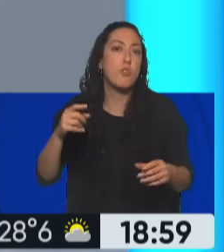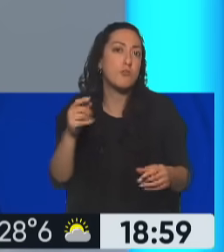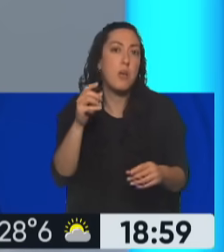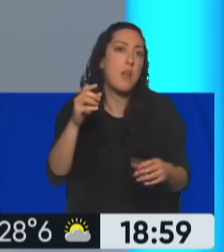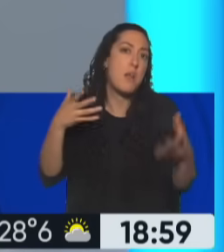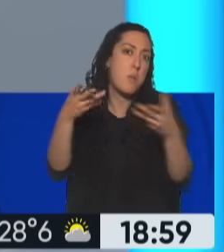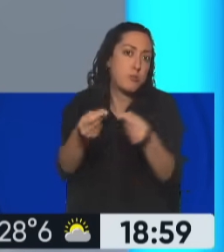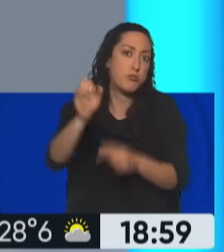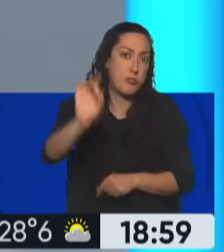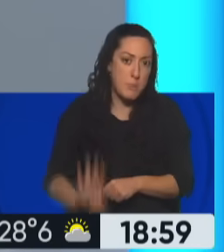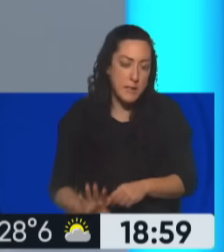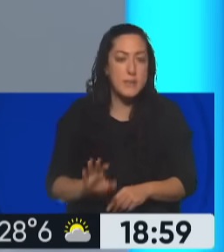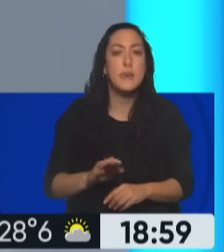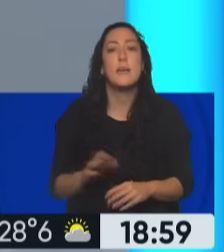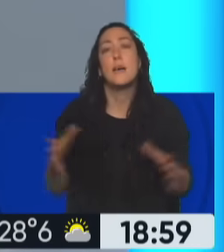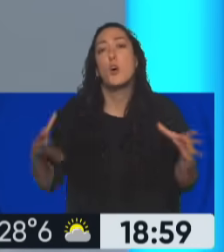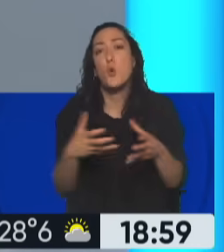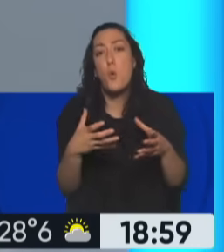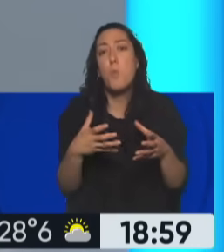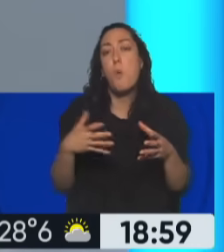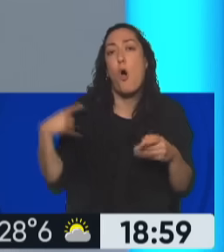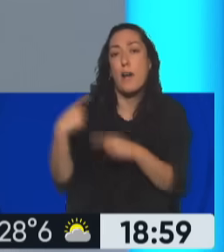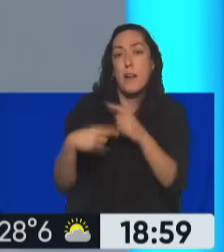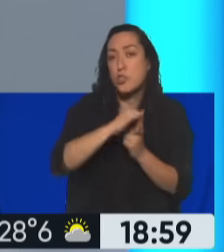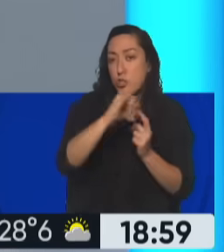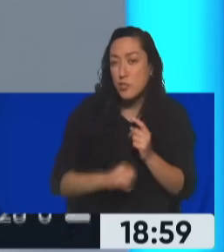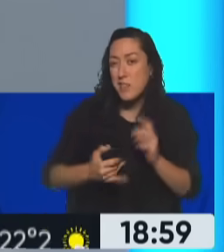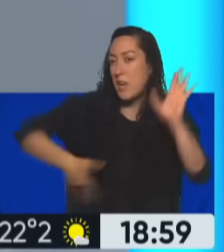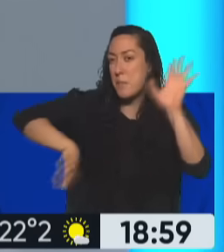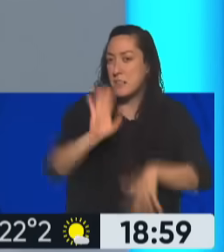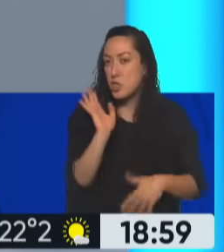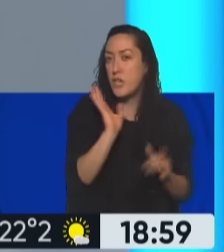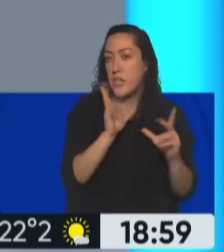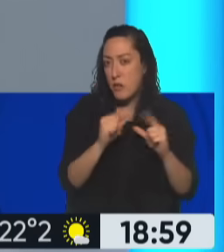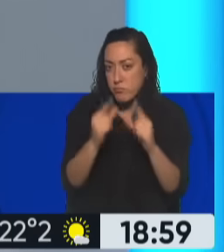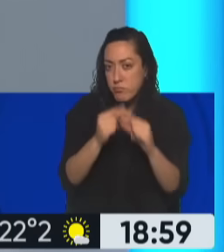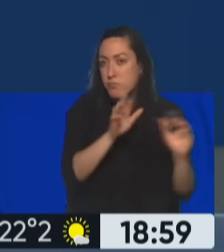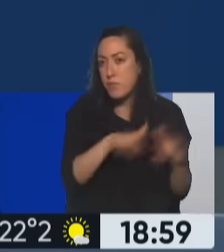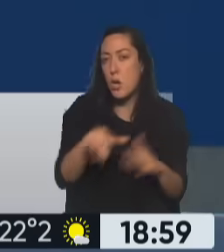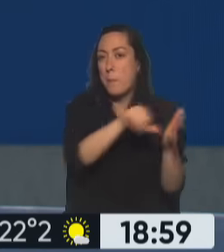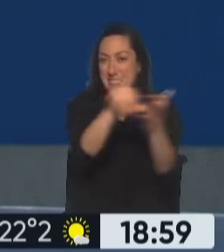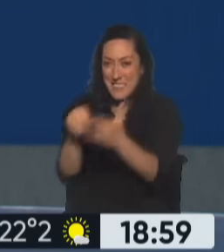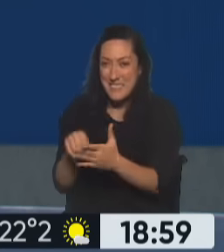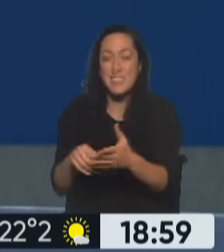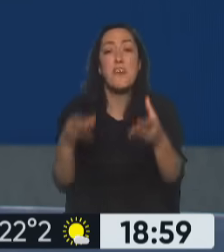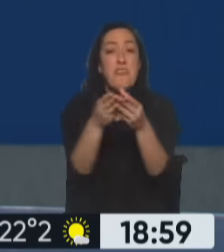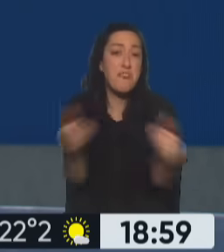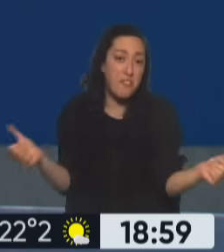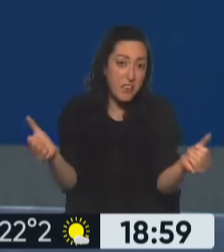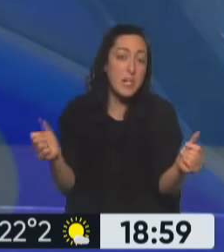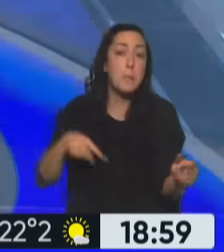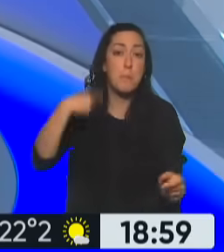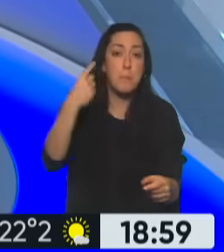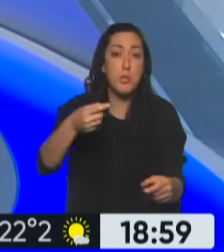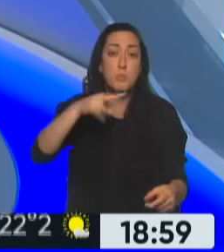pero bueno, como particularidad la generación Z en todas estas protestas que mencionábamos los países recién. Bien, punto final para esta edición. Leticia, ¿nos